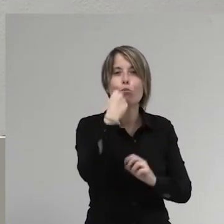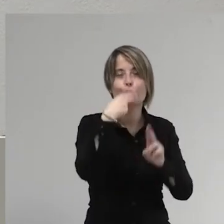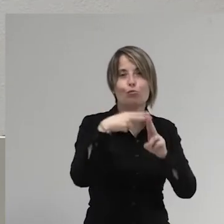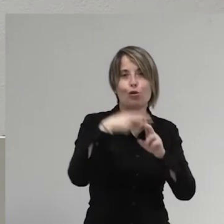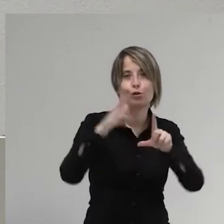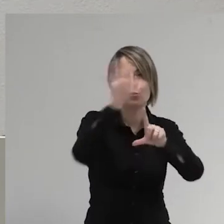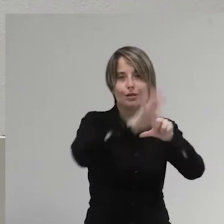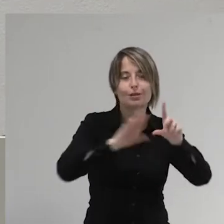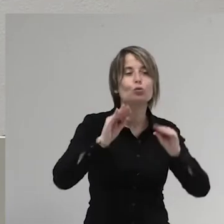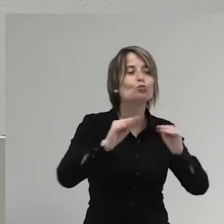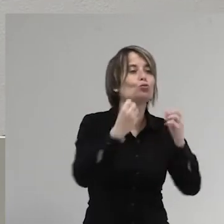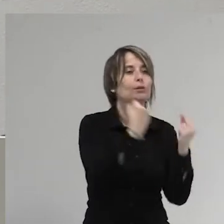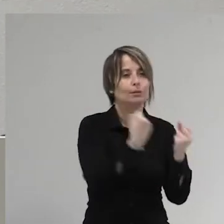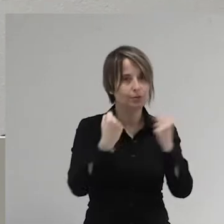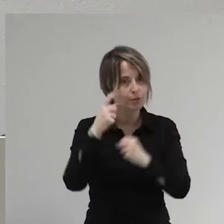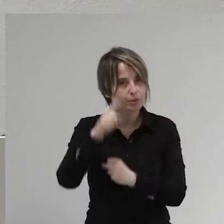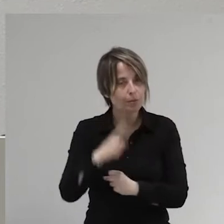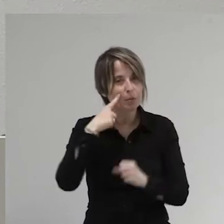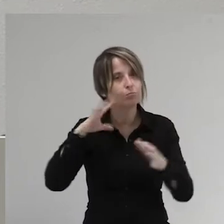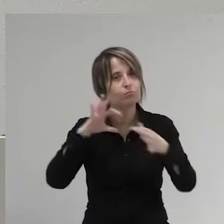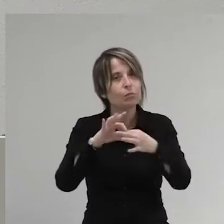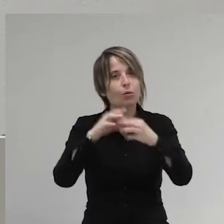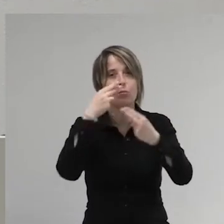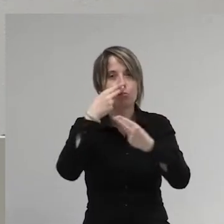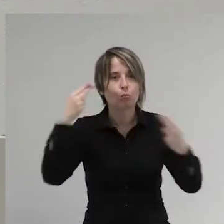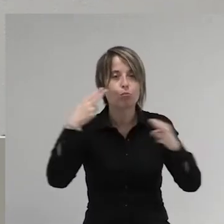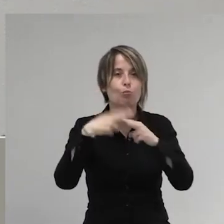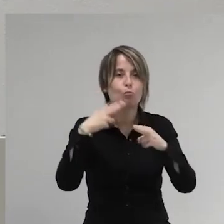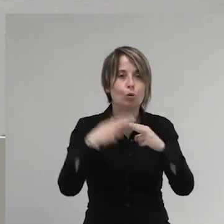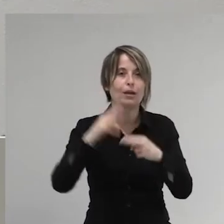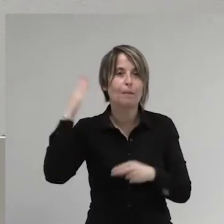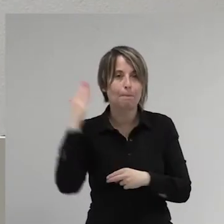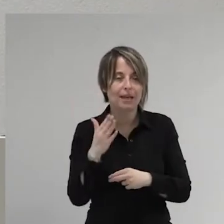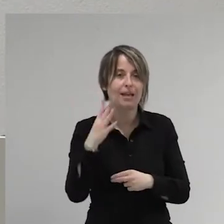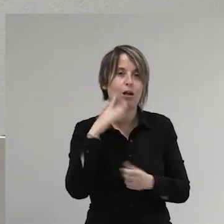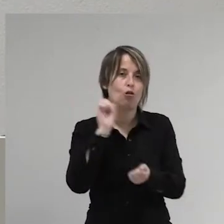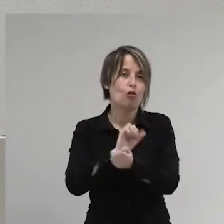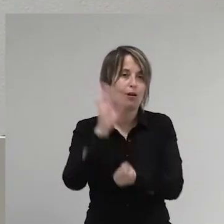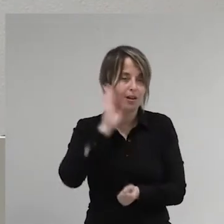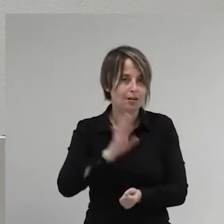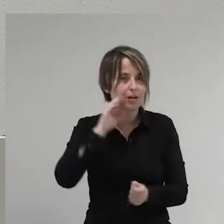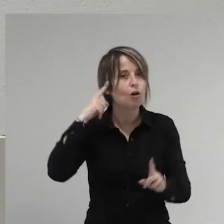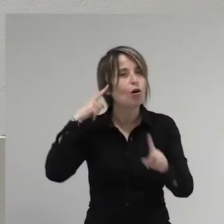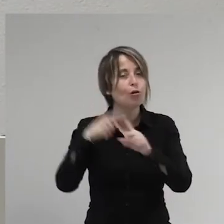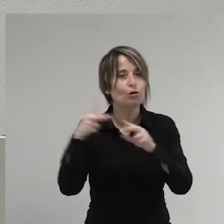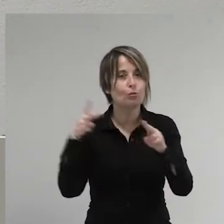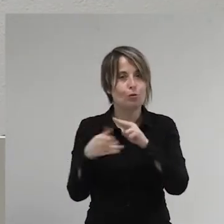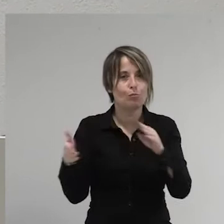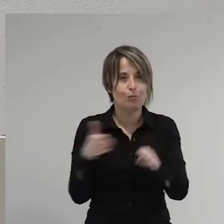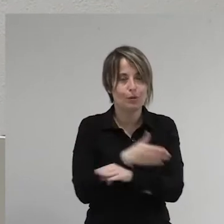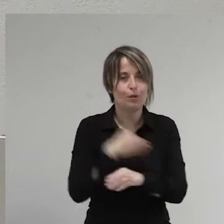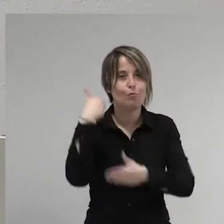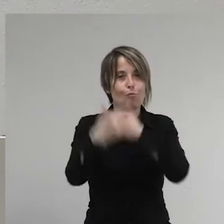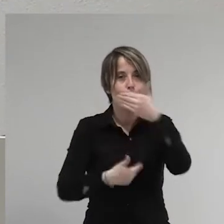y sus instituciones en formato de política pública, penal o criminal, ¿no?, para prevenir los procesos de radicalización. En